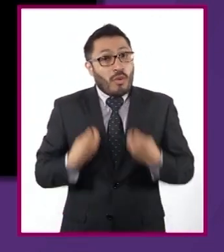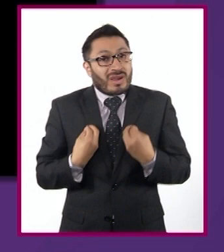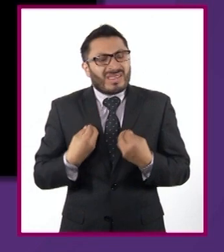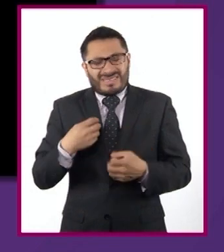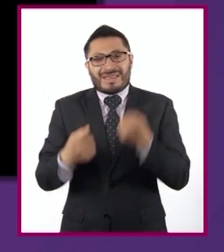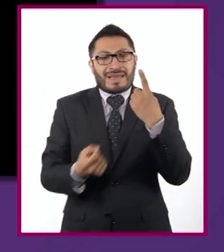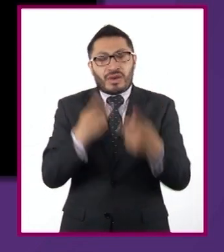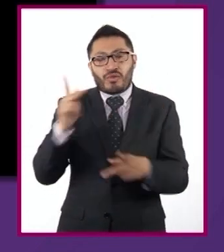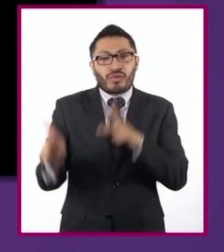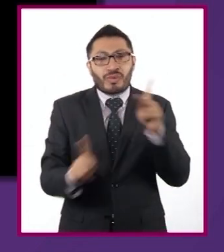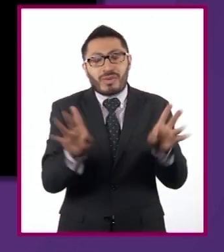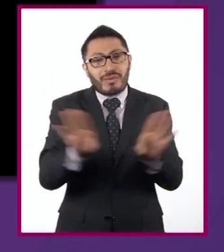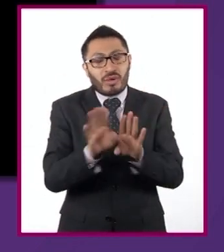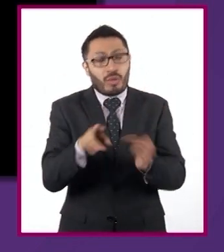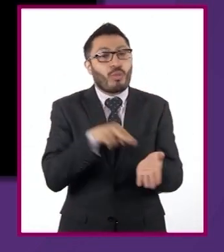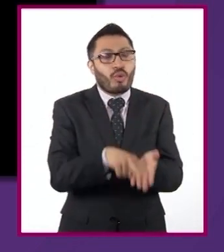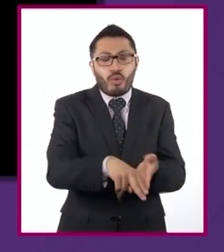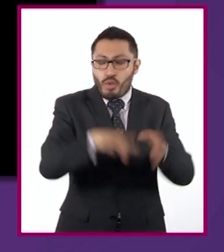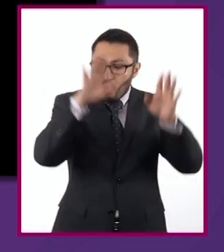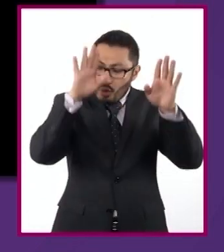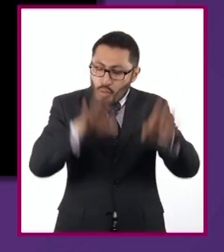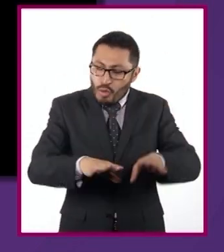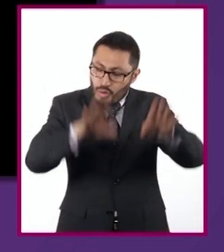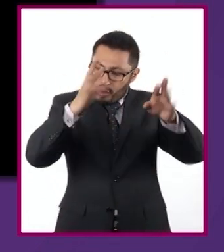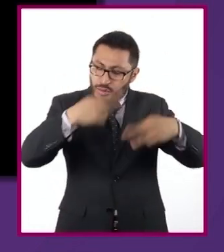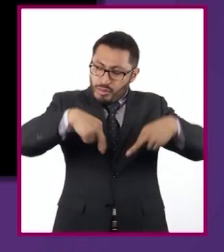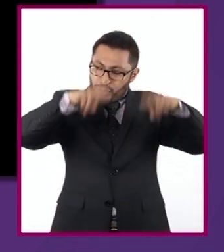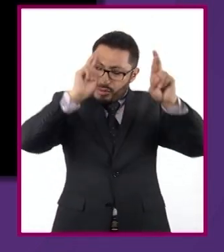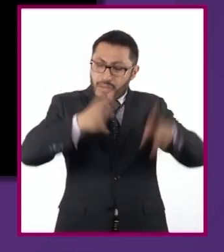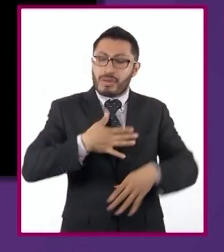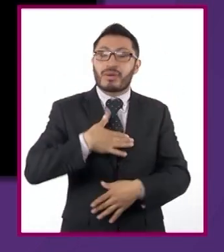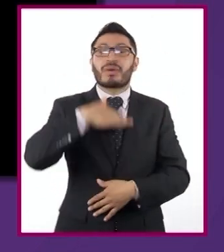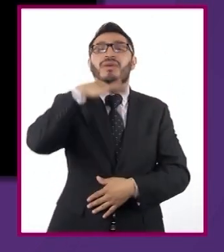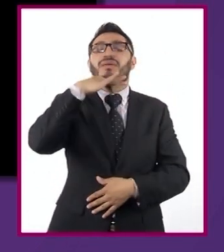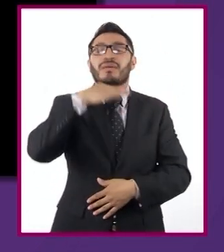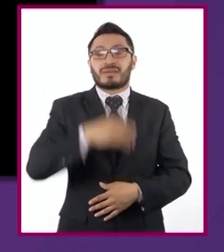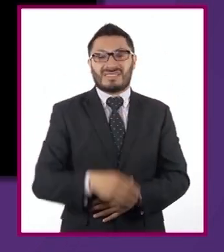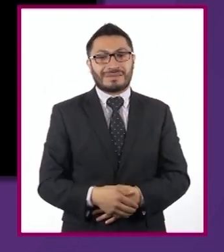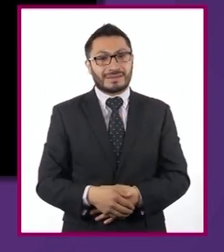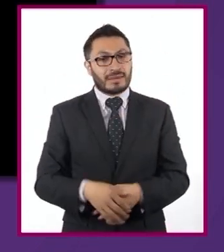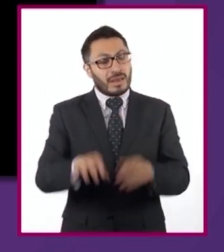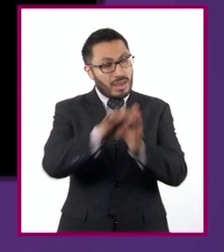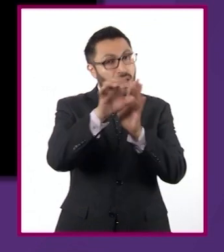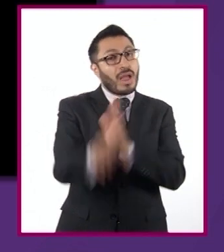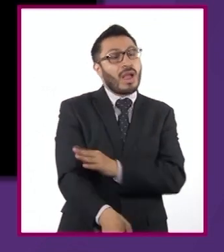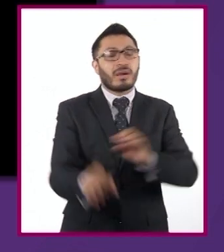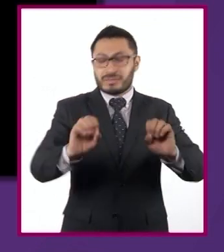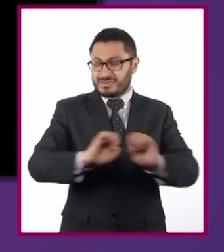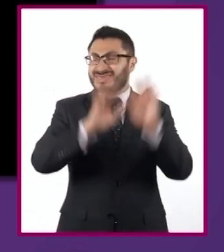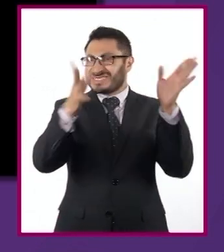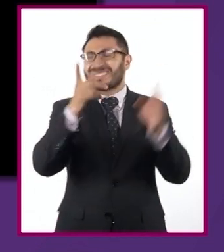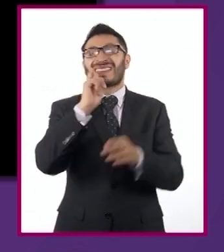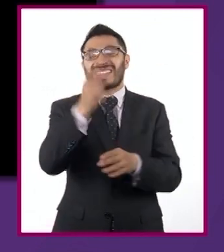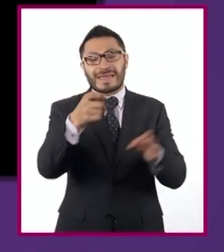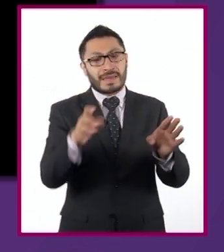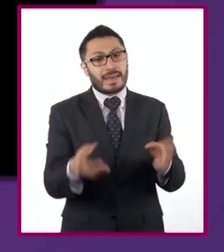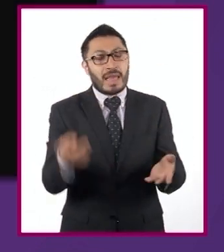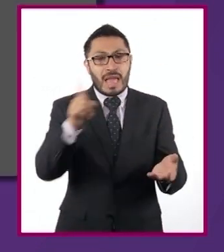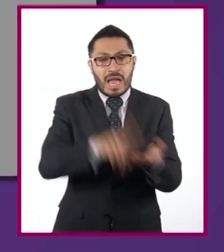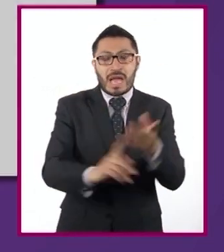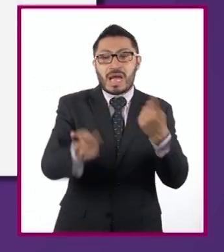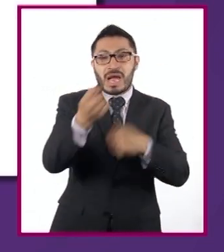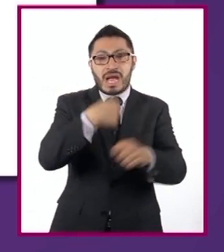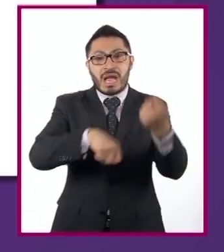pueblos adoran al negro representándole dignidad. Un ejemplo muy claro lo podemos ver en una tienda